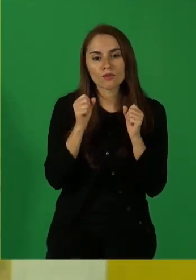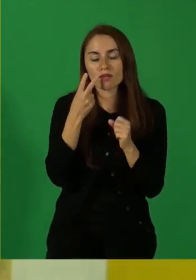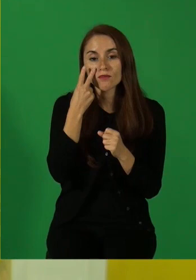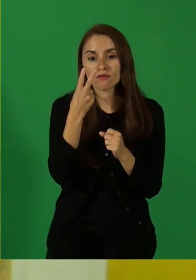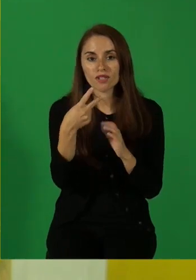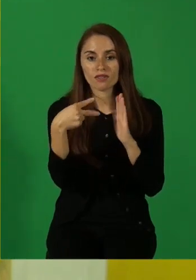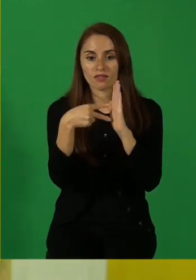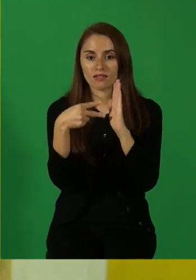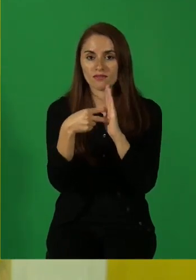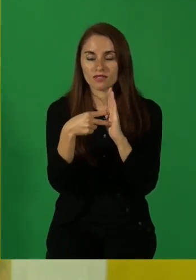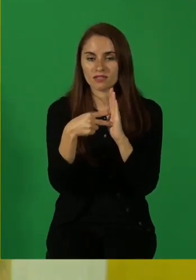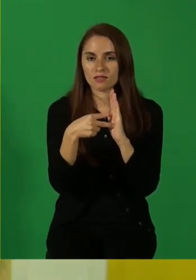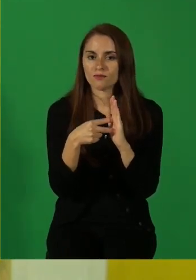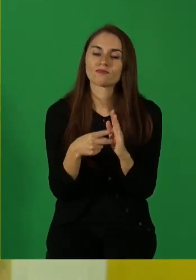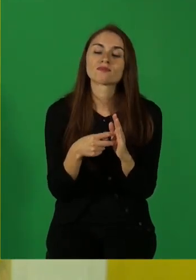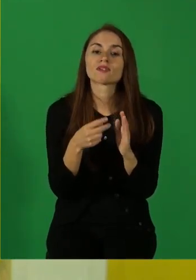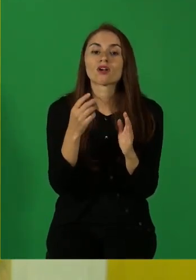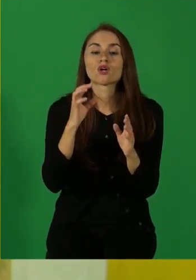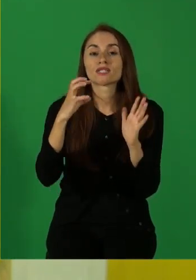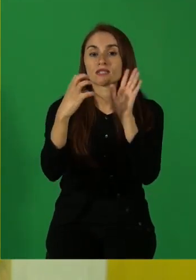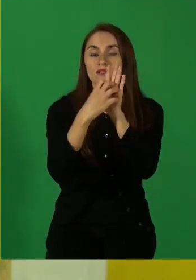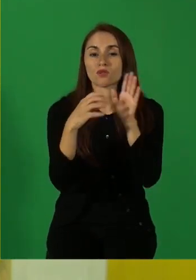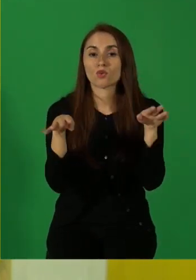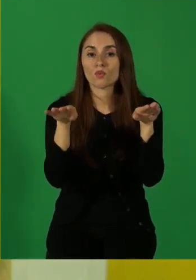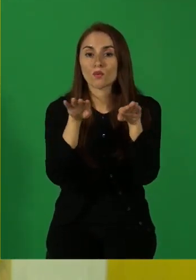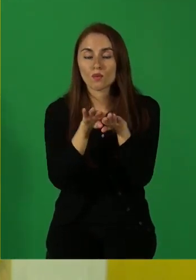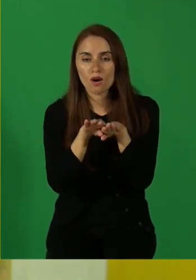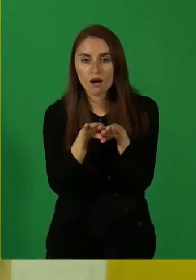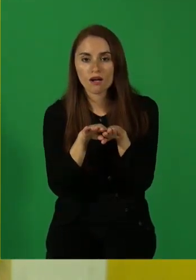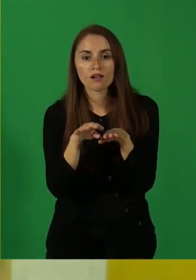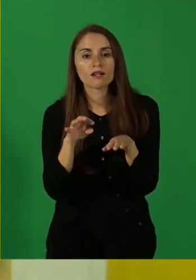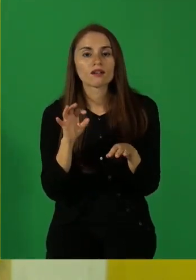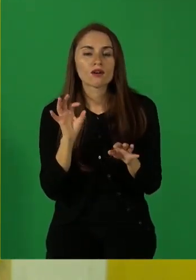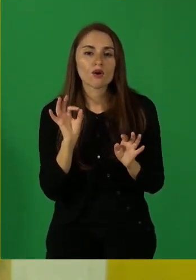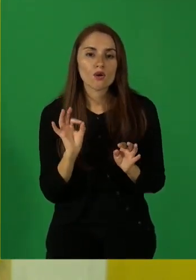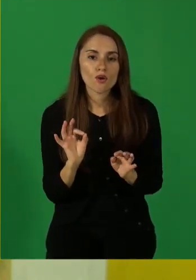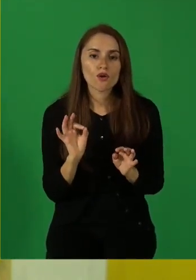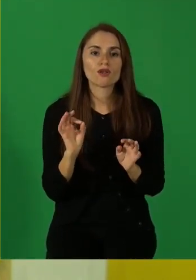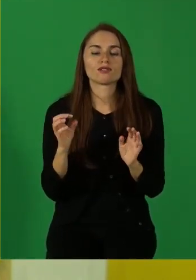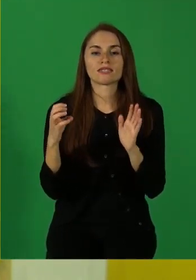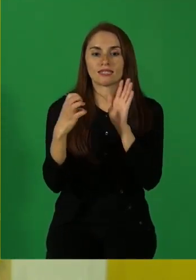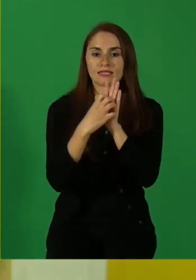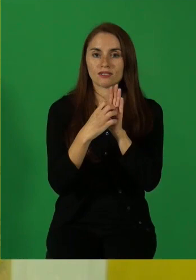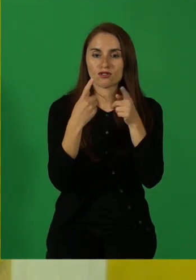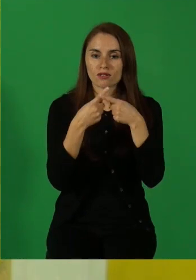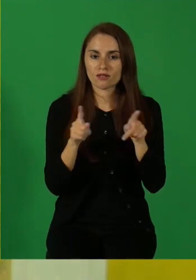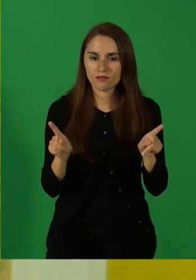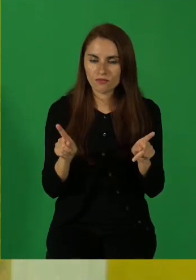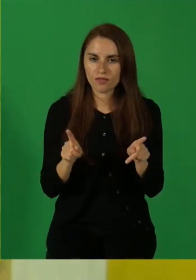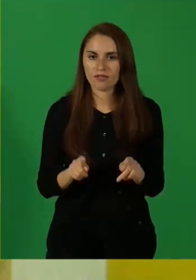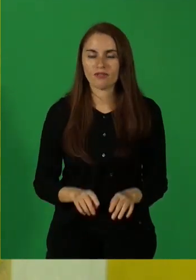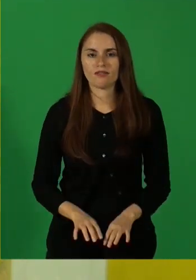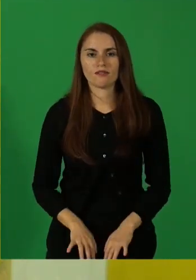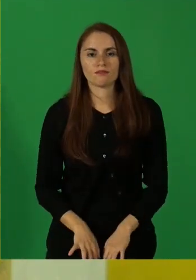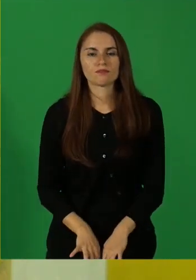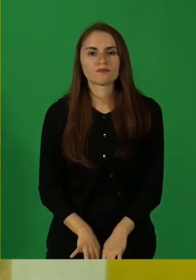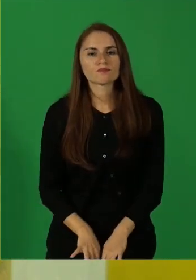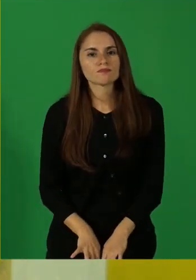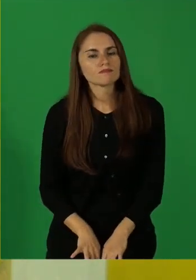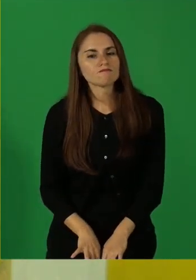encontrar con estos dos tipos de divisiones, con igual signo en los números o con distintos signos en los